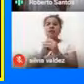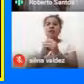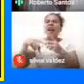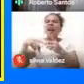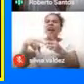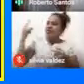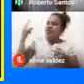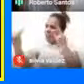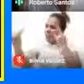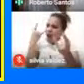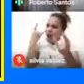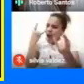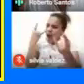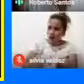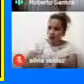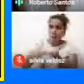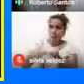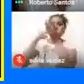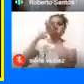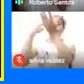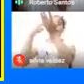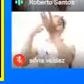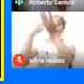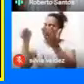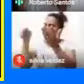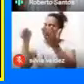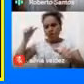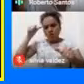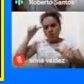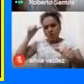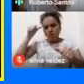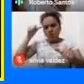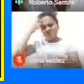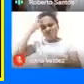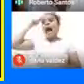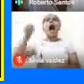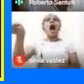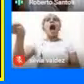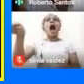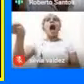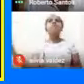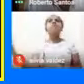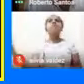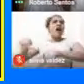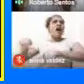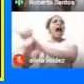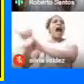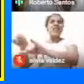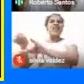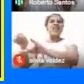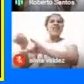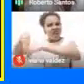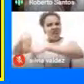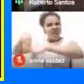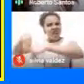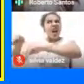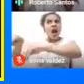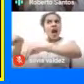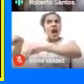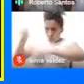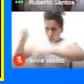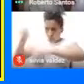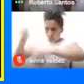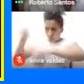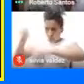esa memoria Que está allí En el territorio Y que el territorio Es capaz De contarlo Entonces Todos estos